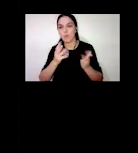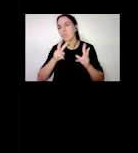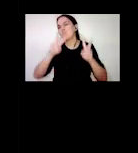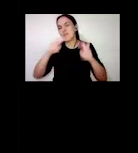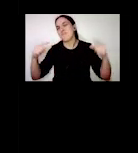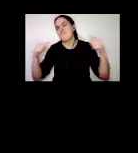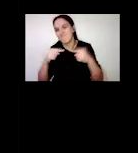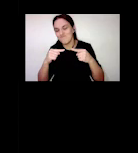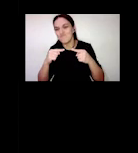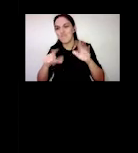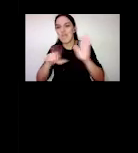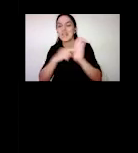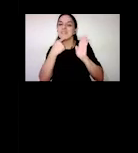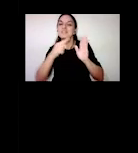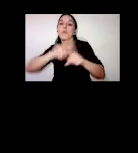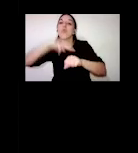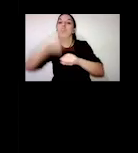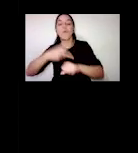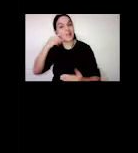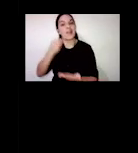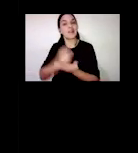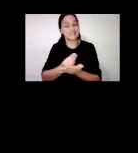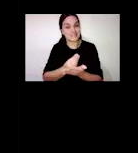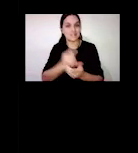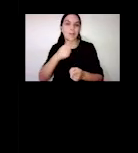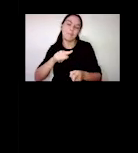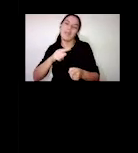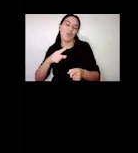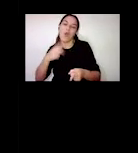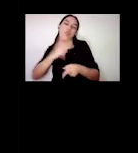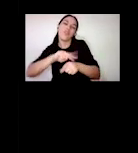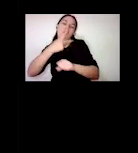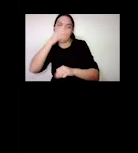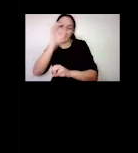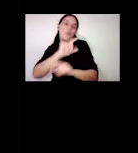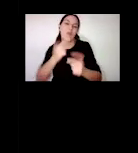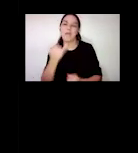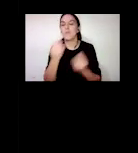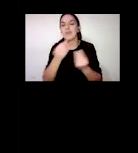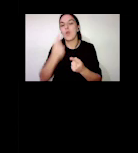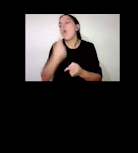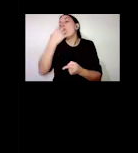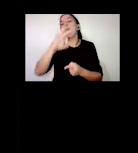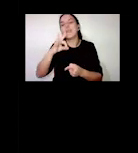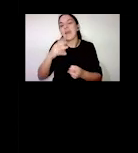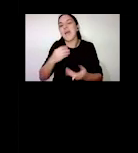de que la ley lo llama doble residencia, pero en realidad nunca la existe la doble residencia, porque uno tiene una única residencia